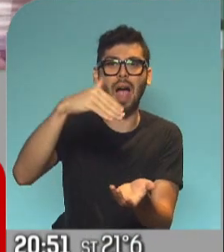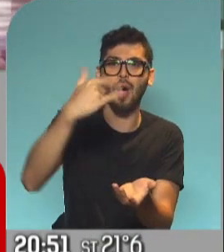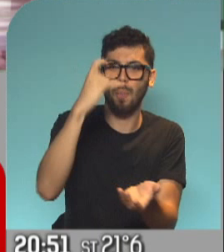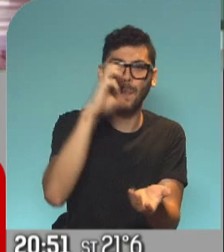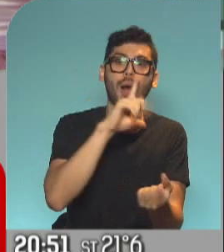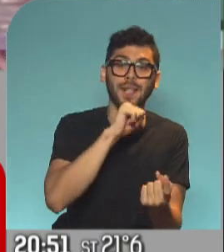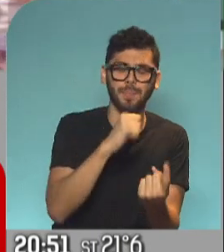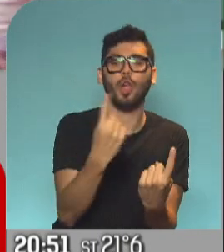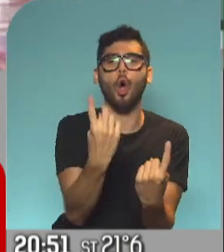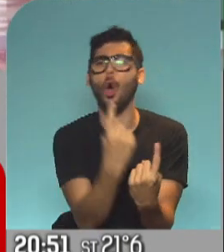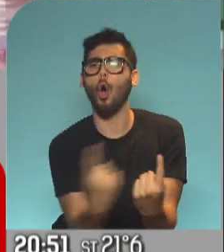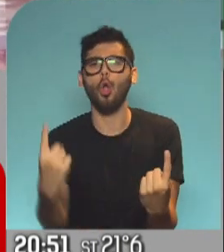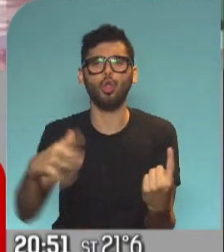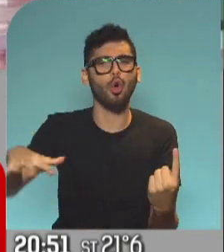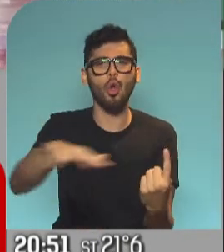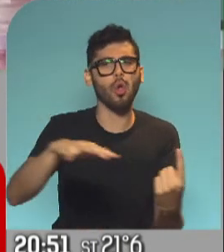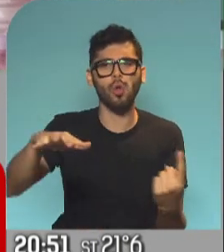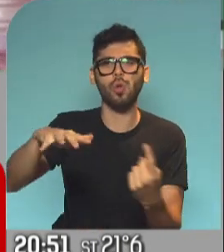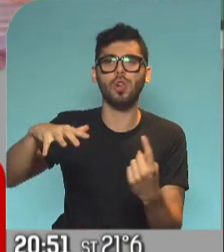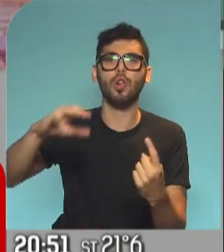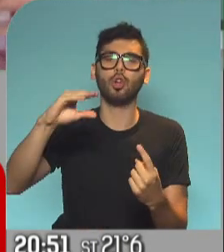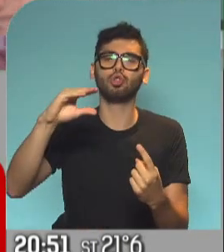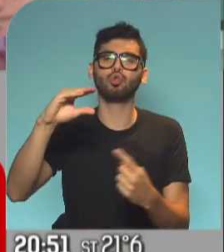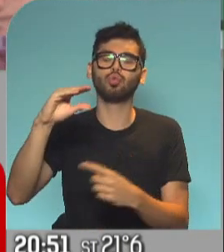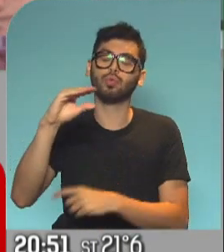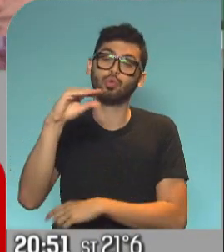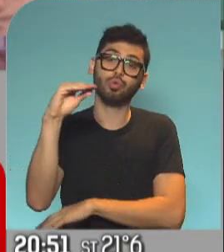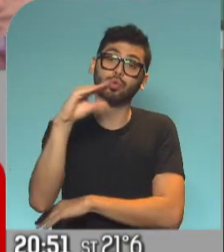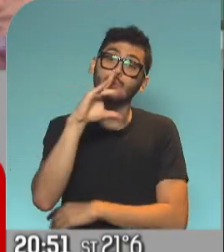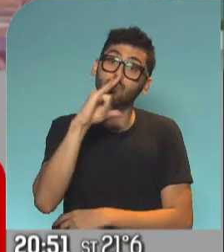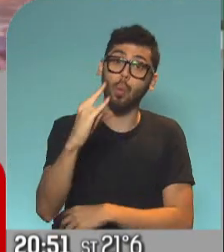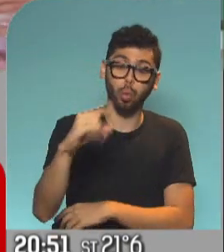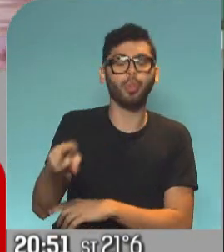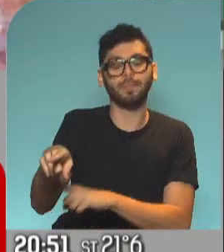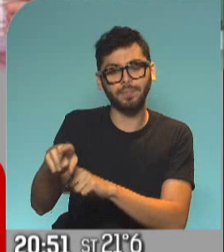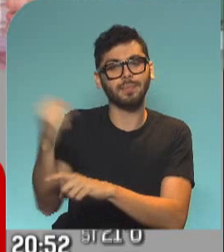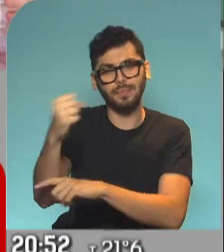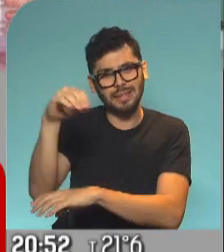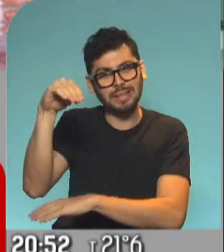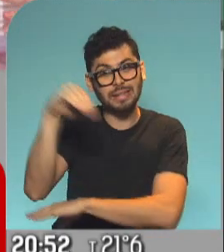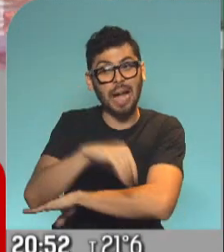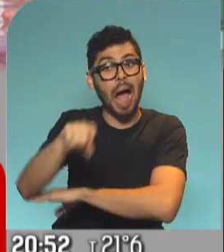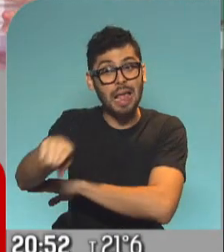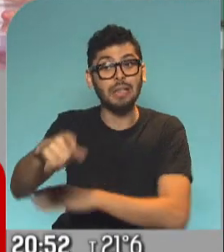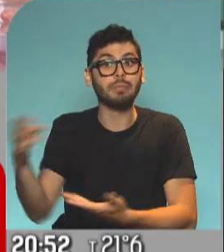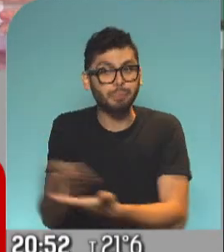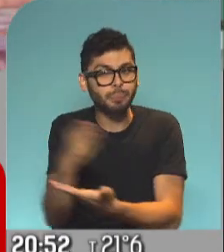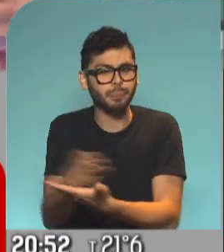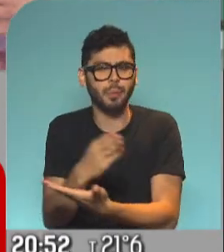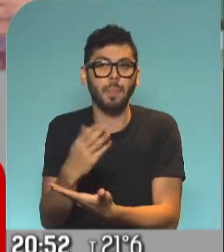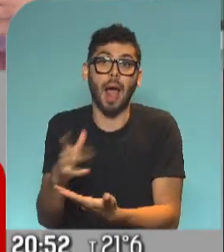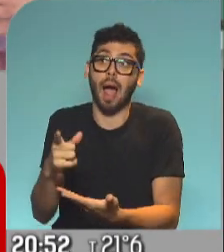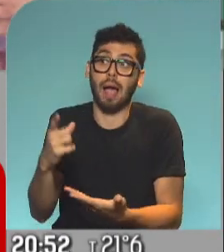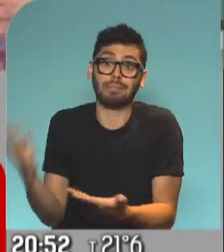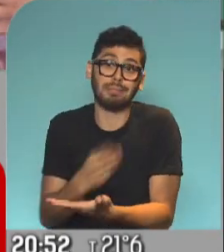lado los yacimientos manantiales verdes que también que están en chubut y se ha invertido lo suficiente como para poder generar producción récord